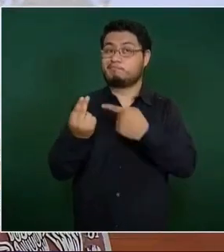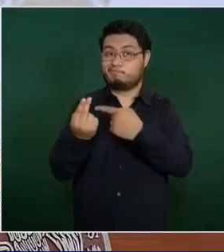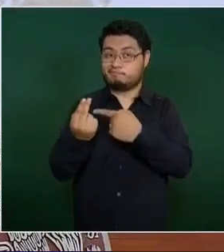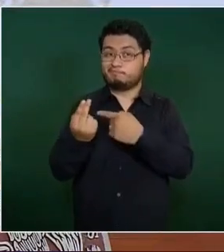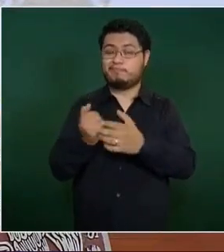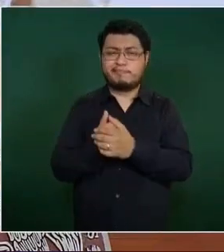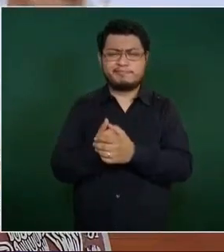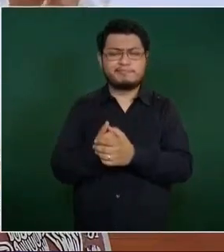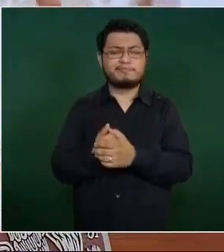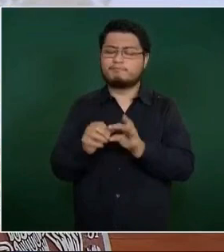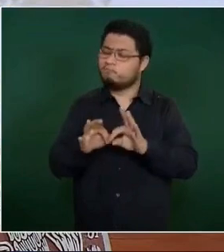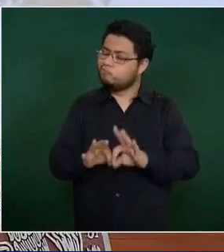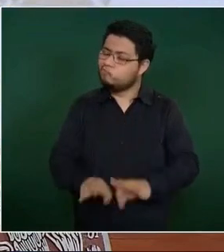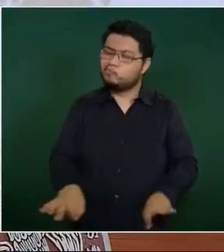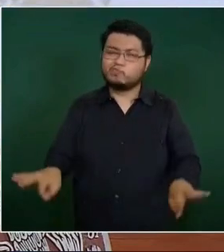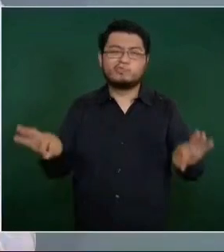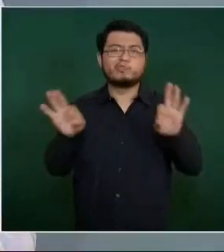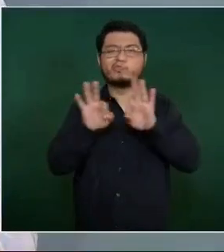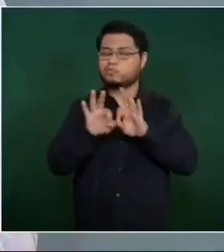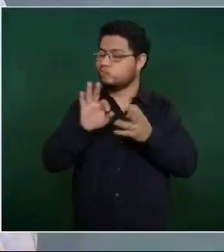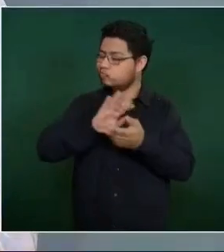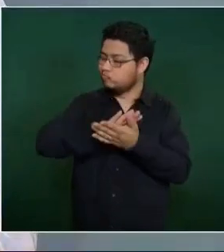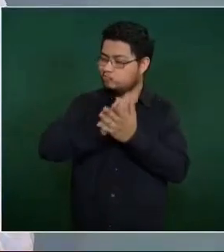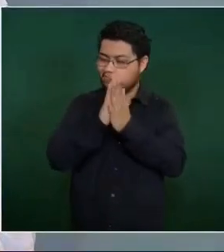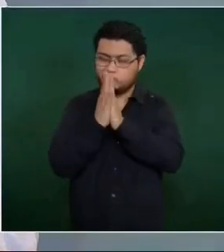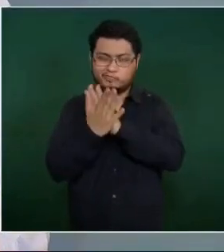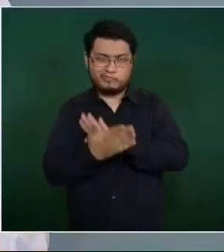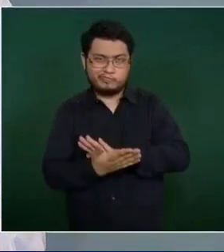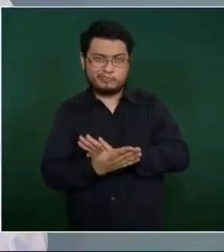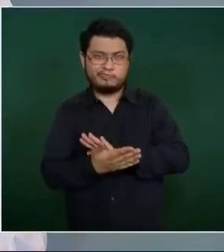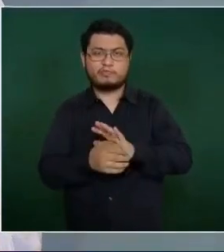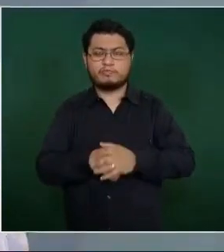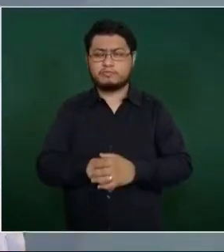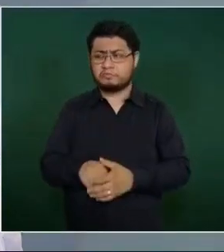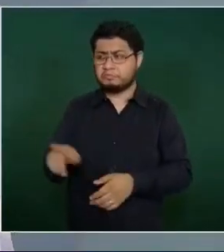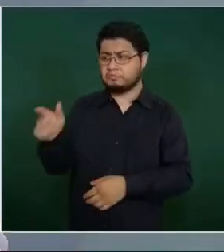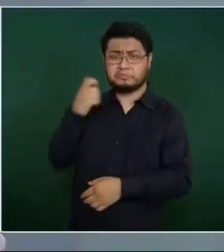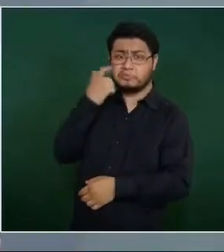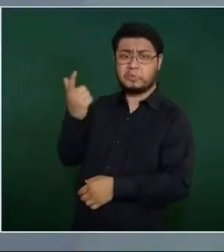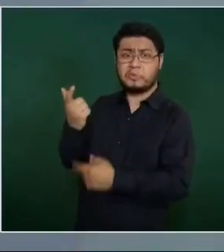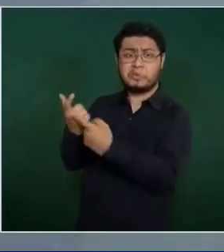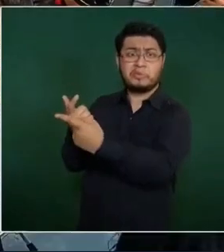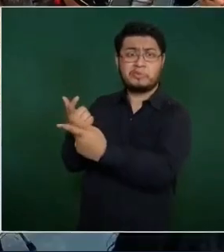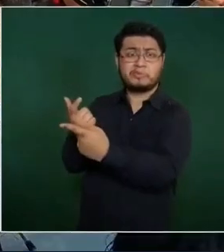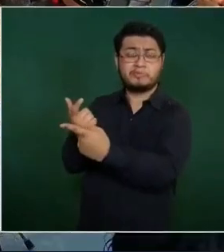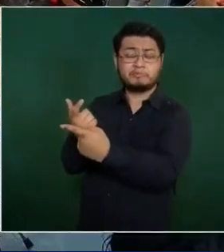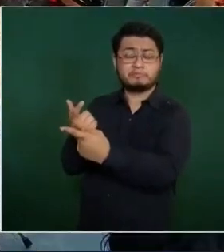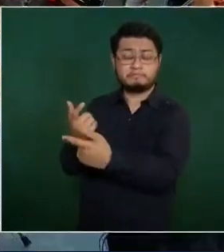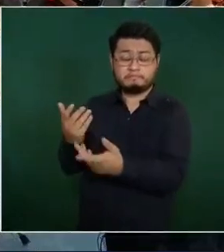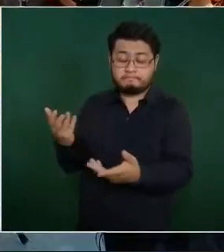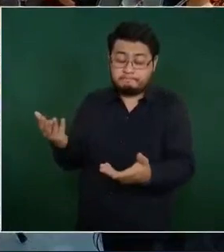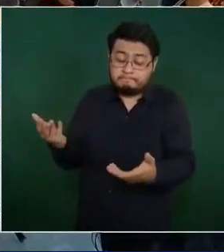es parte de la transformación. Ah, que no quieren,